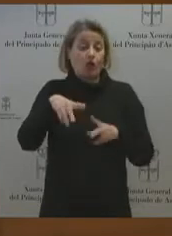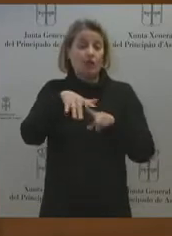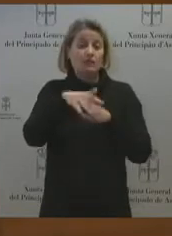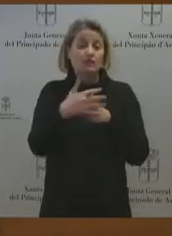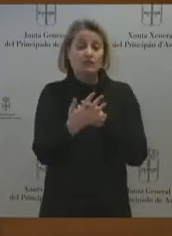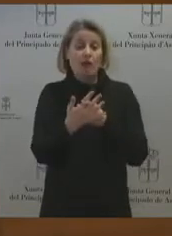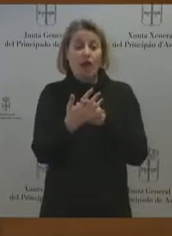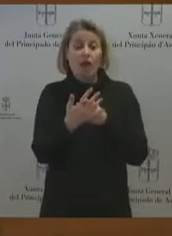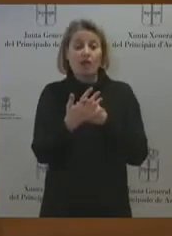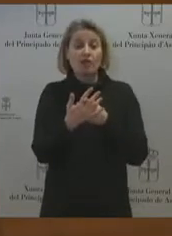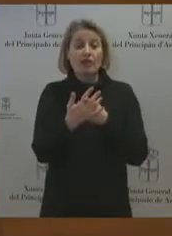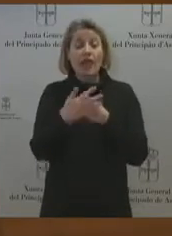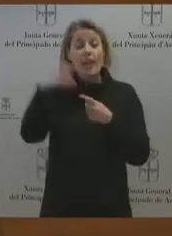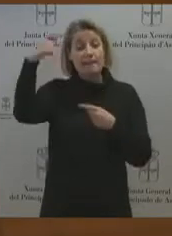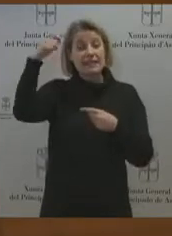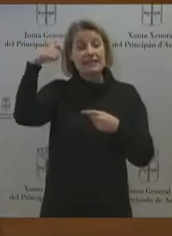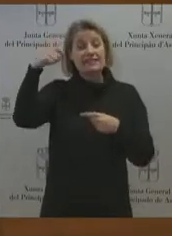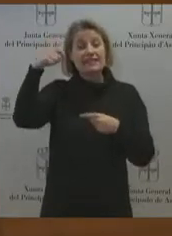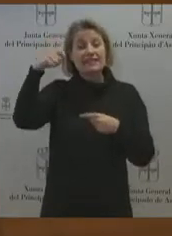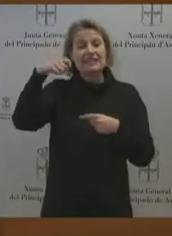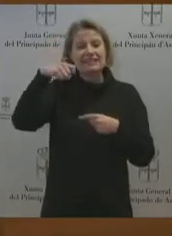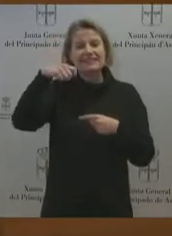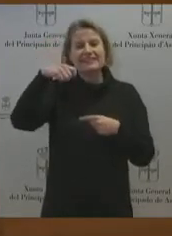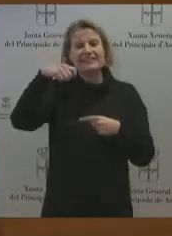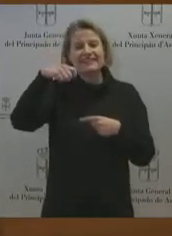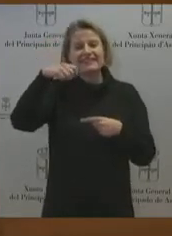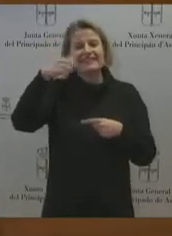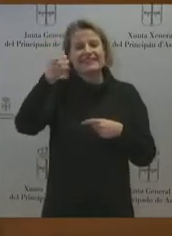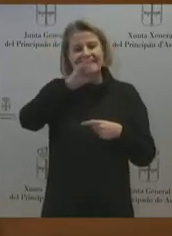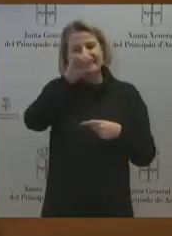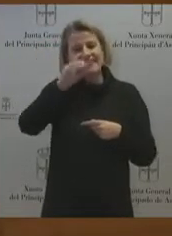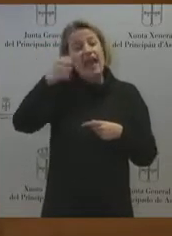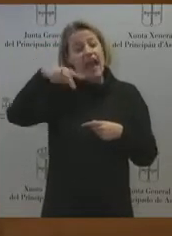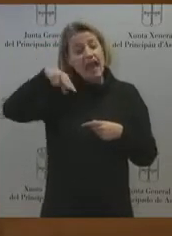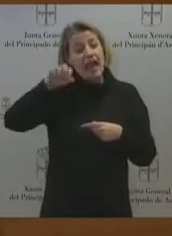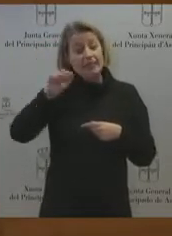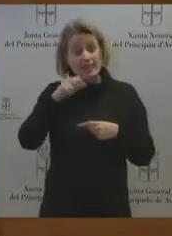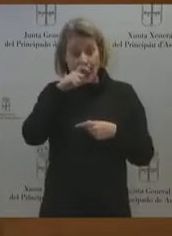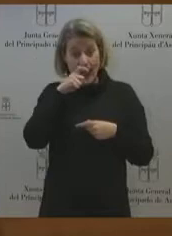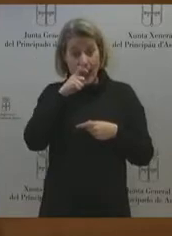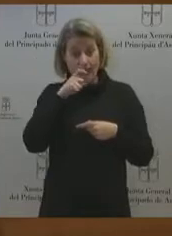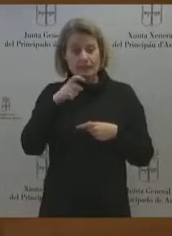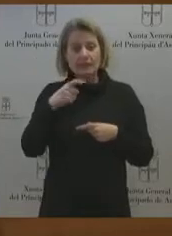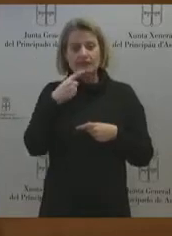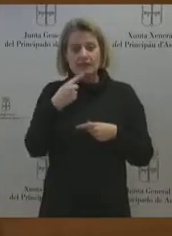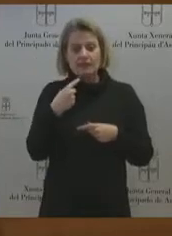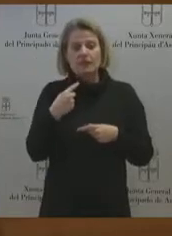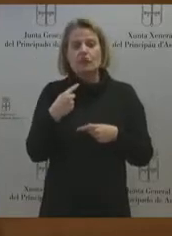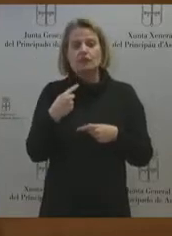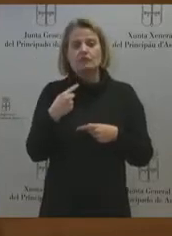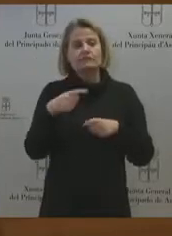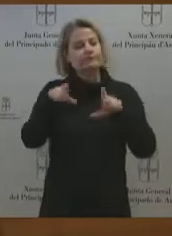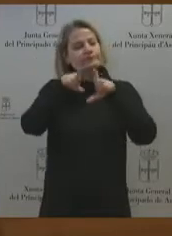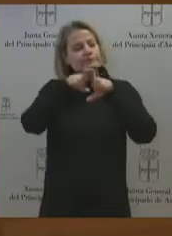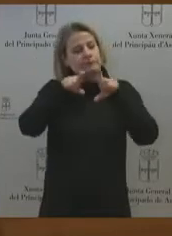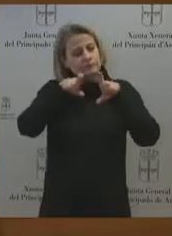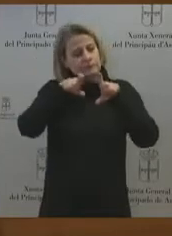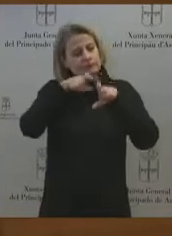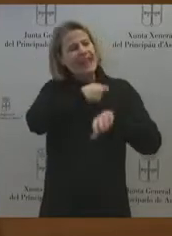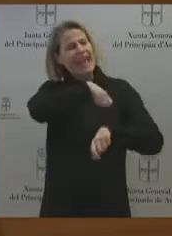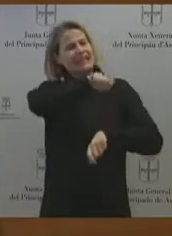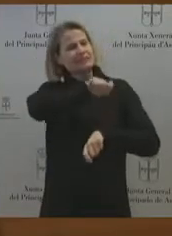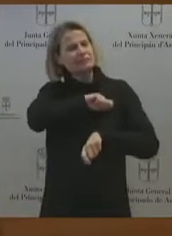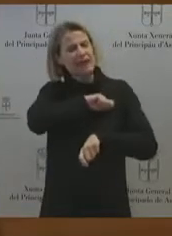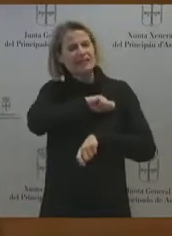presidente que hizo lo que dijo que iba a hacer, que era establecer España como un hipermercado de empresas públicas en saldo. Y así se hizo.